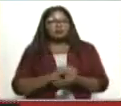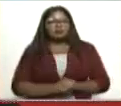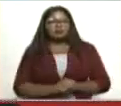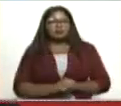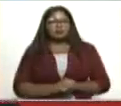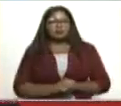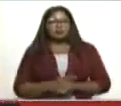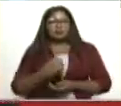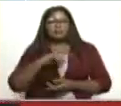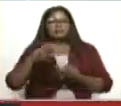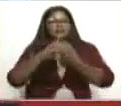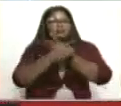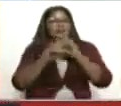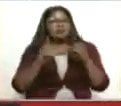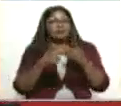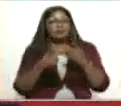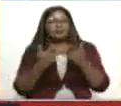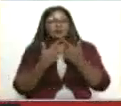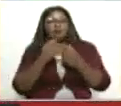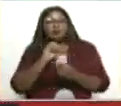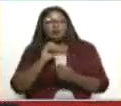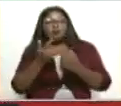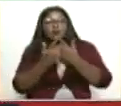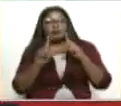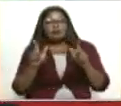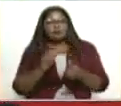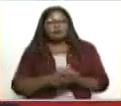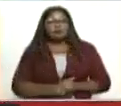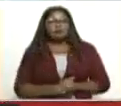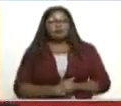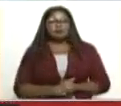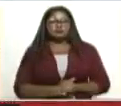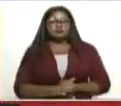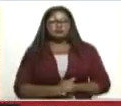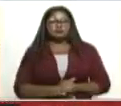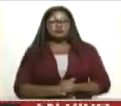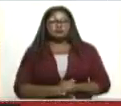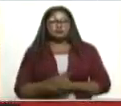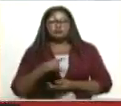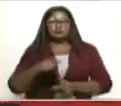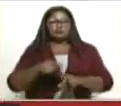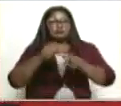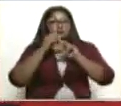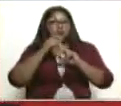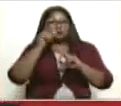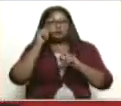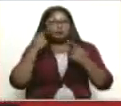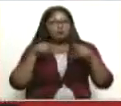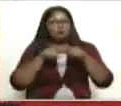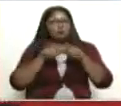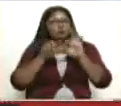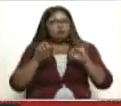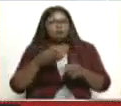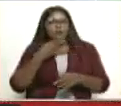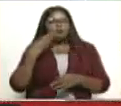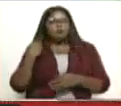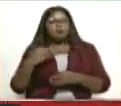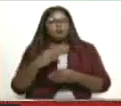en democracia y en libertad, que puedan ser escogidos las y los mejores entre muchos